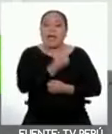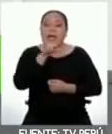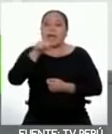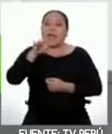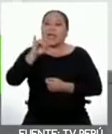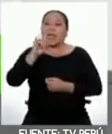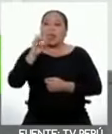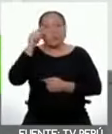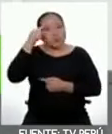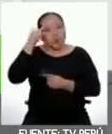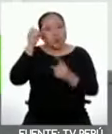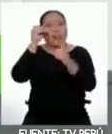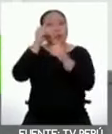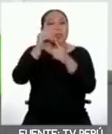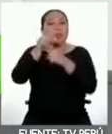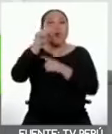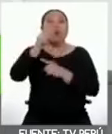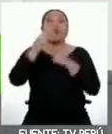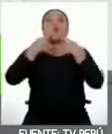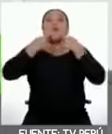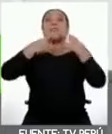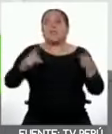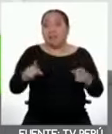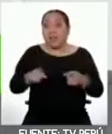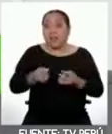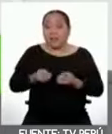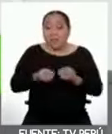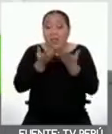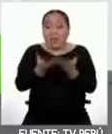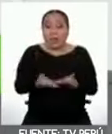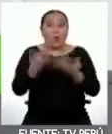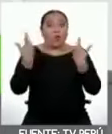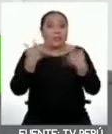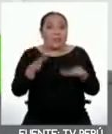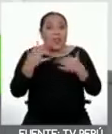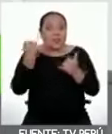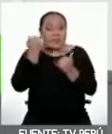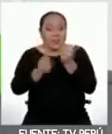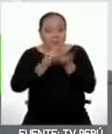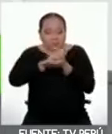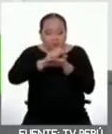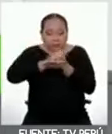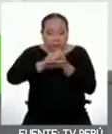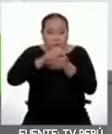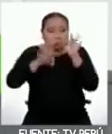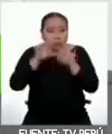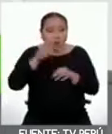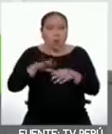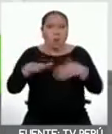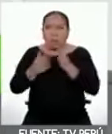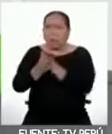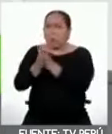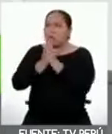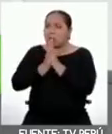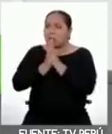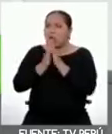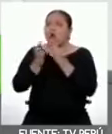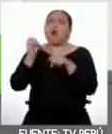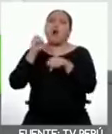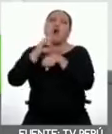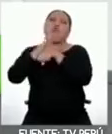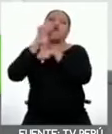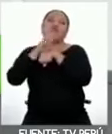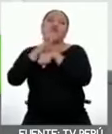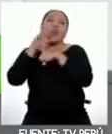un propósito, es decir, un mensaje que transmitir, y que cuando tengas terminado tu libreto, puedes pedirle recomendaciones de mejora a